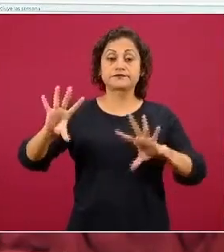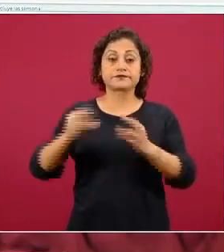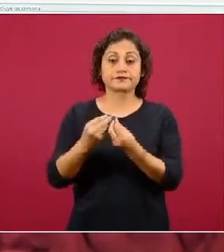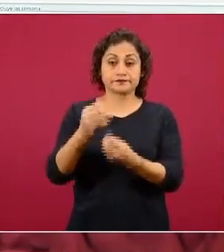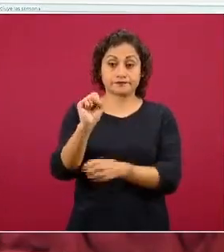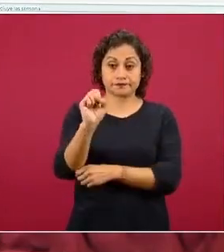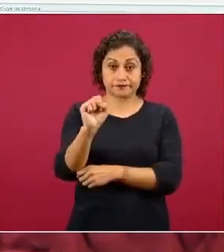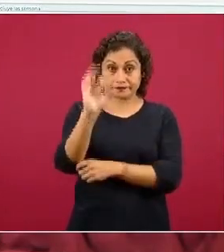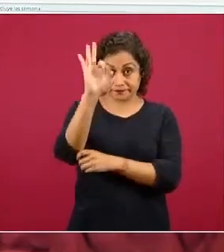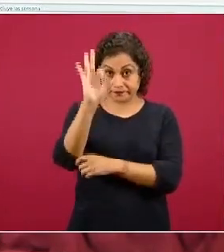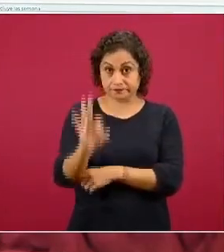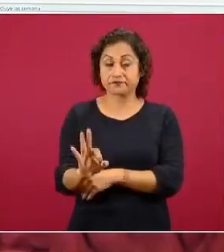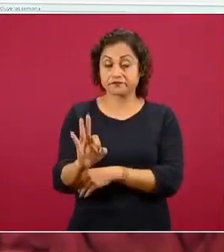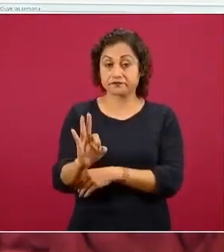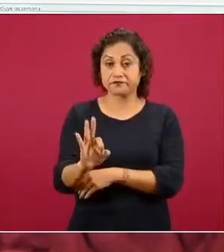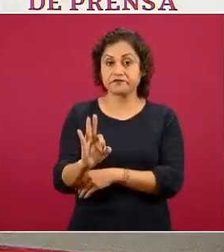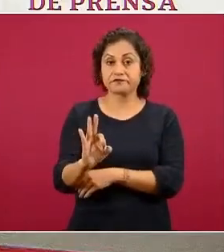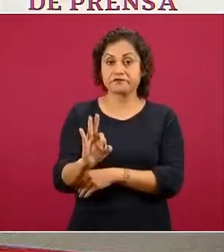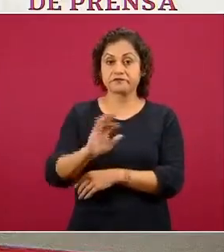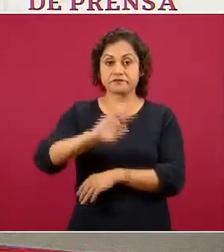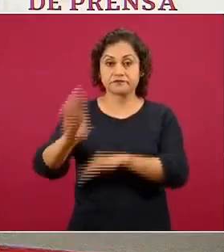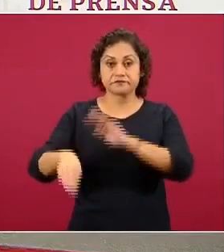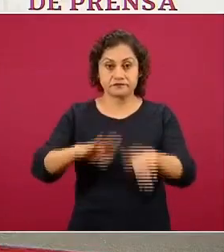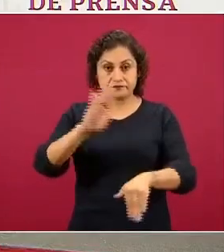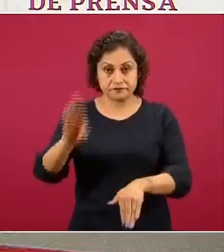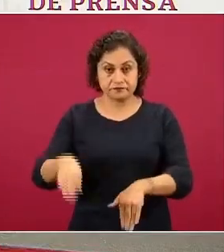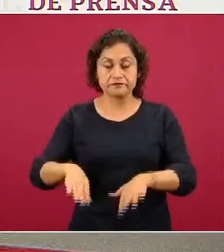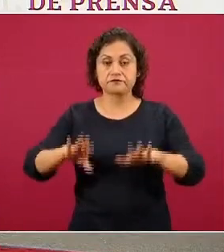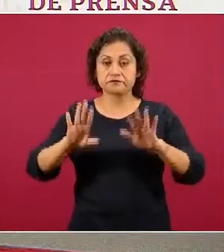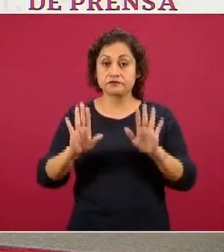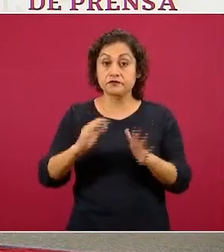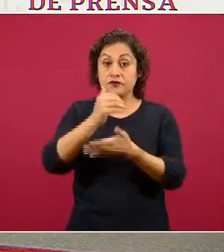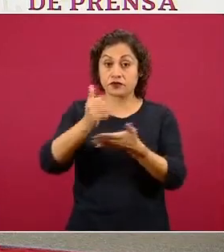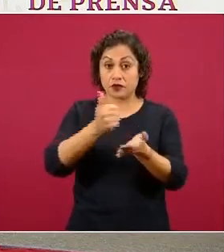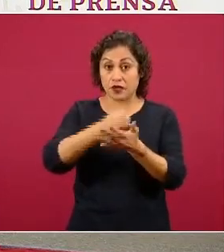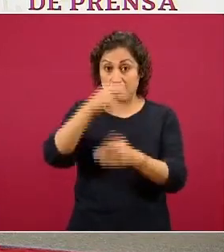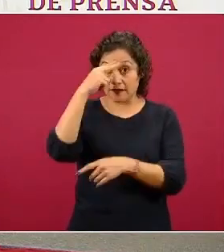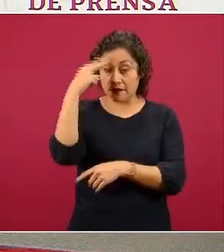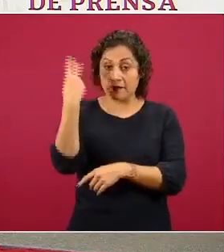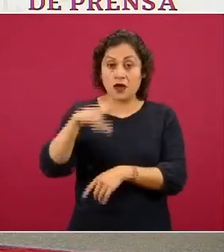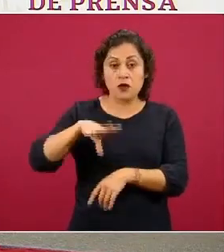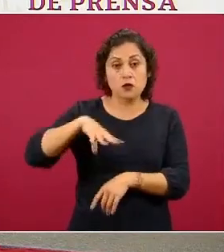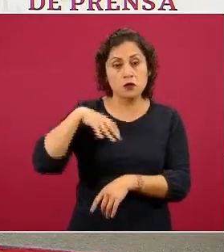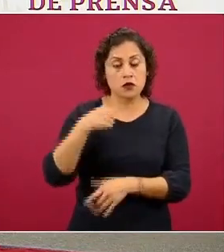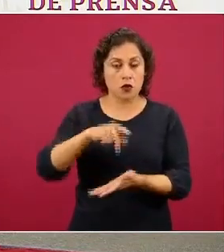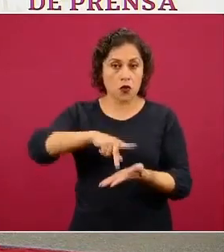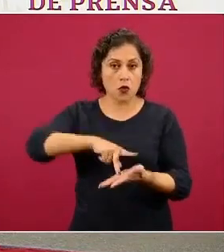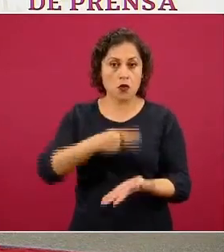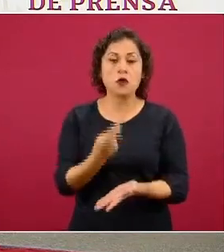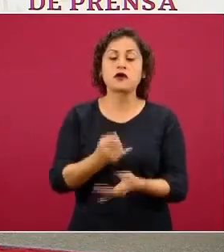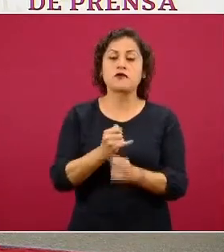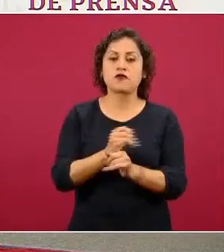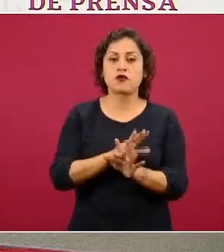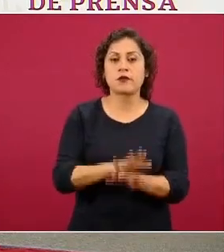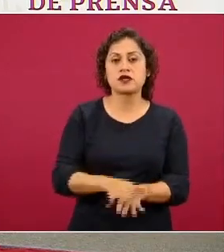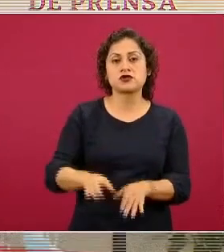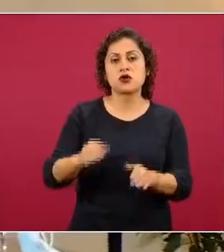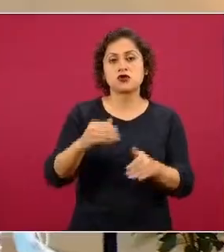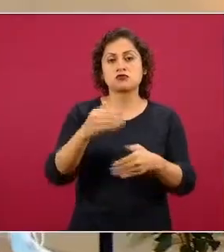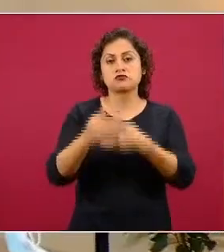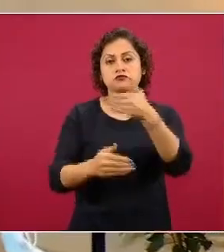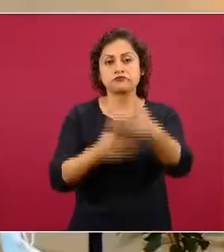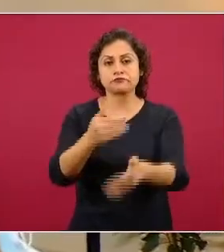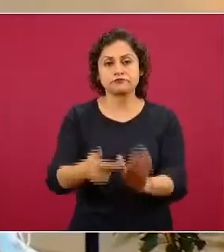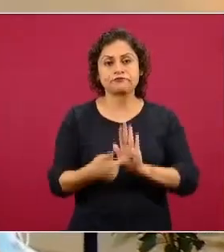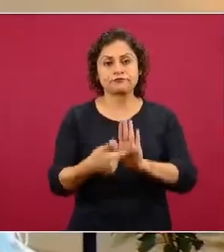60% de exceso de mortalidad. La Ciudad de México también está haciendo un ejercicio adicional que también publica de manera periódica y